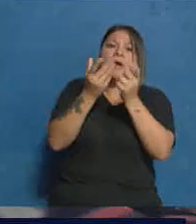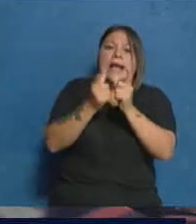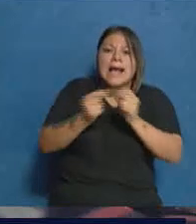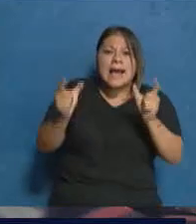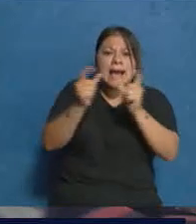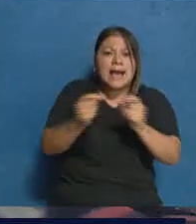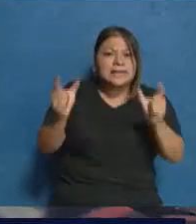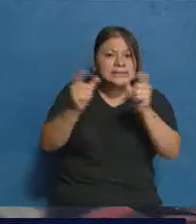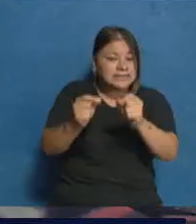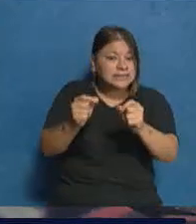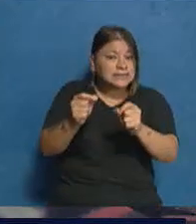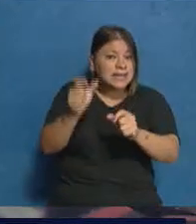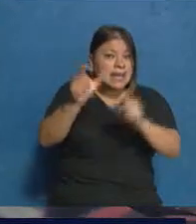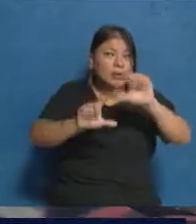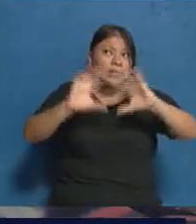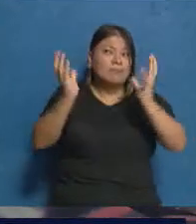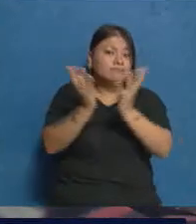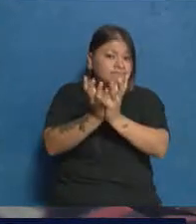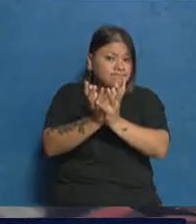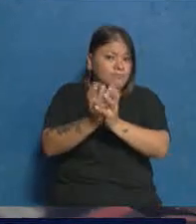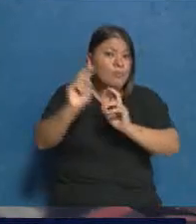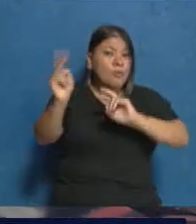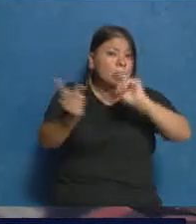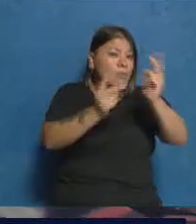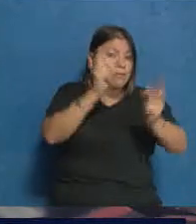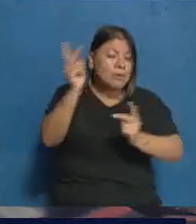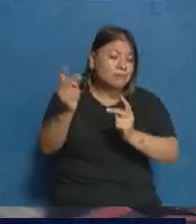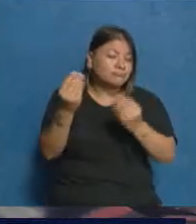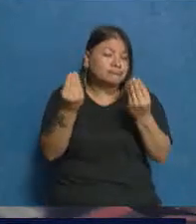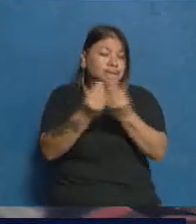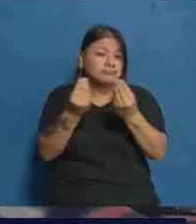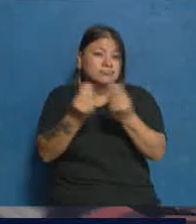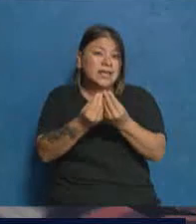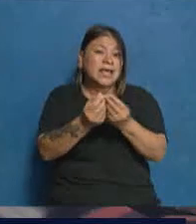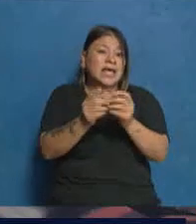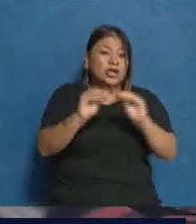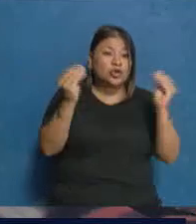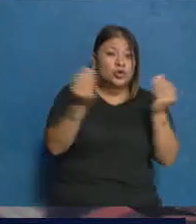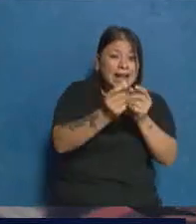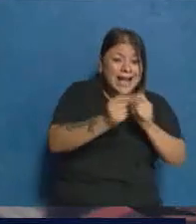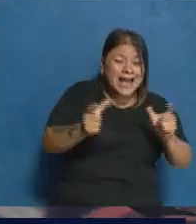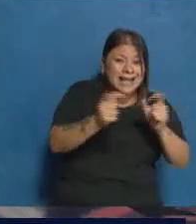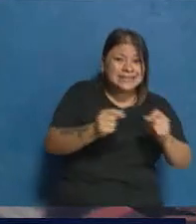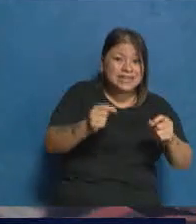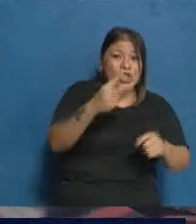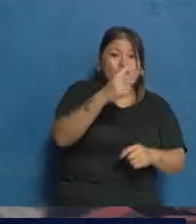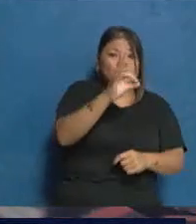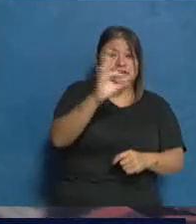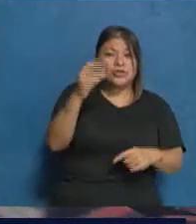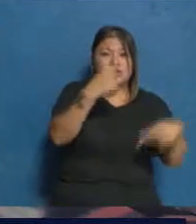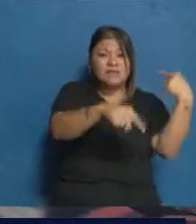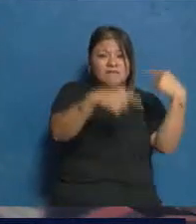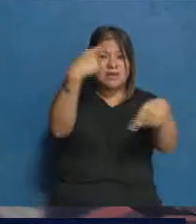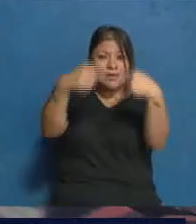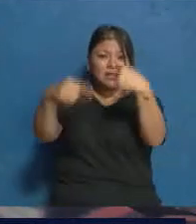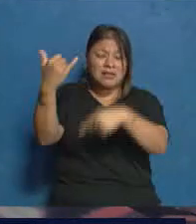de las principales causas de muerte en el mundo. Existen más de 200 tipos de cáncer diferentes. Fíjate vos este dato que ayer mirándolo